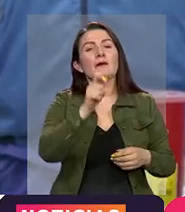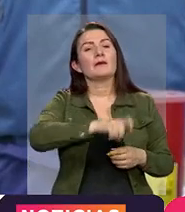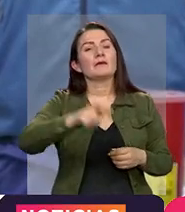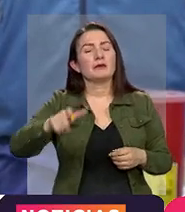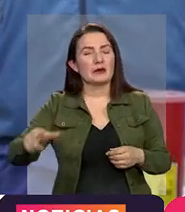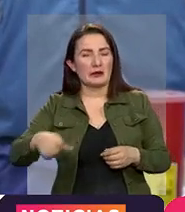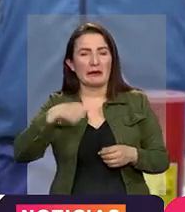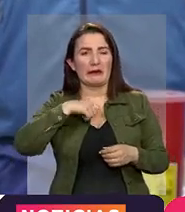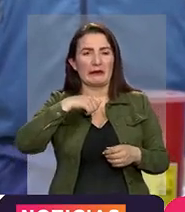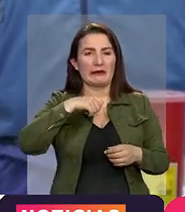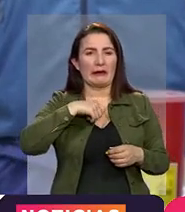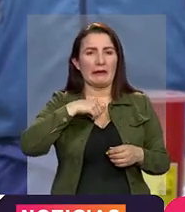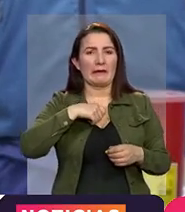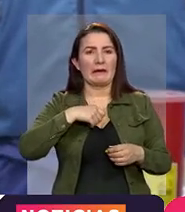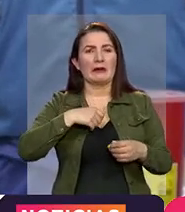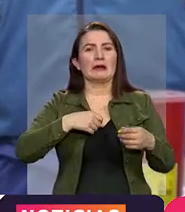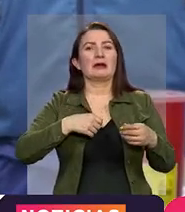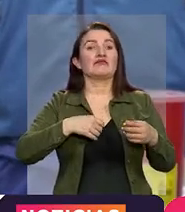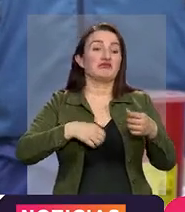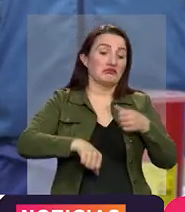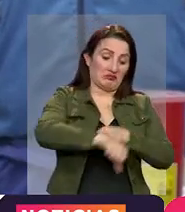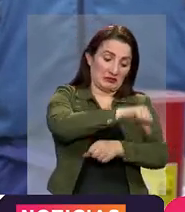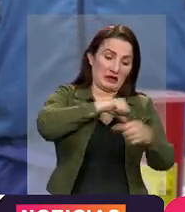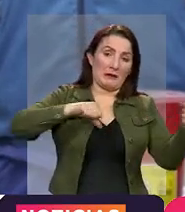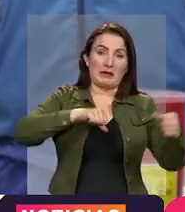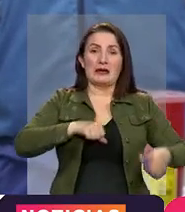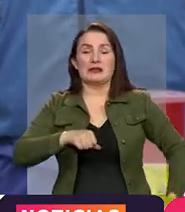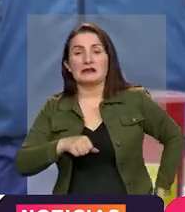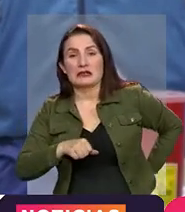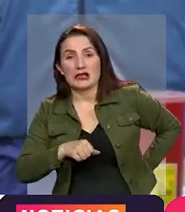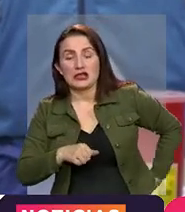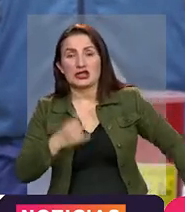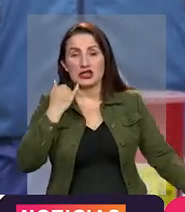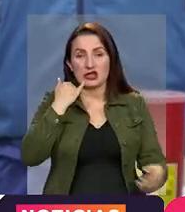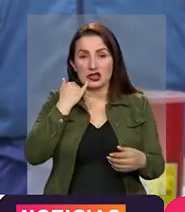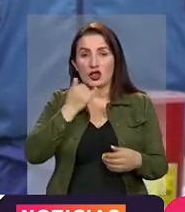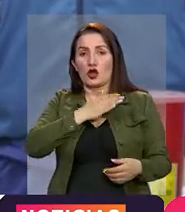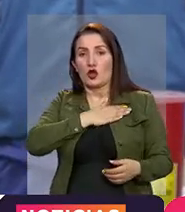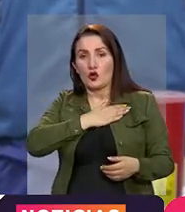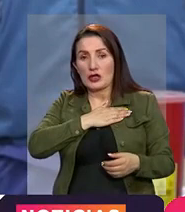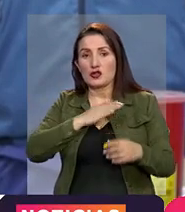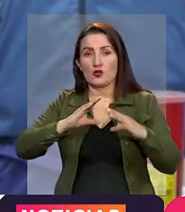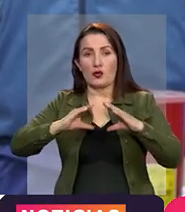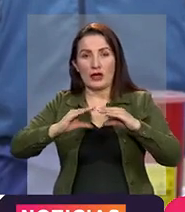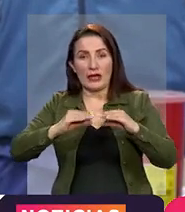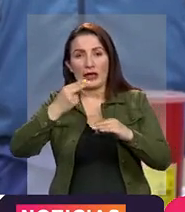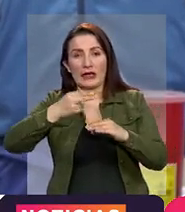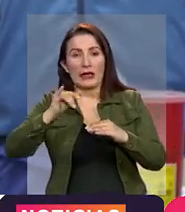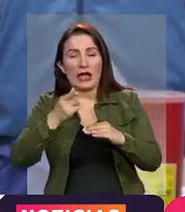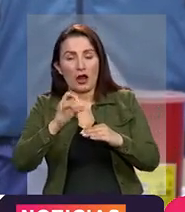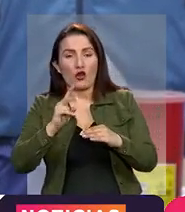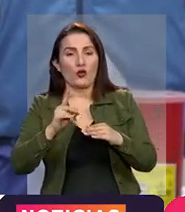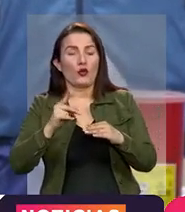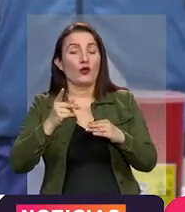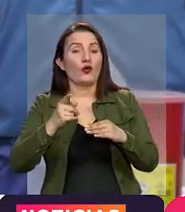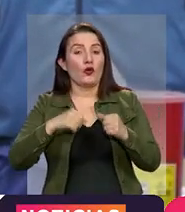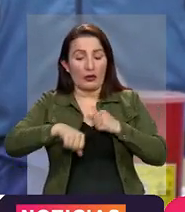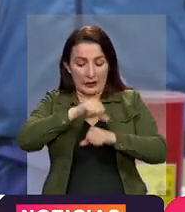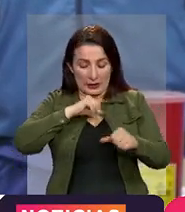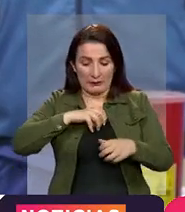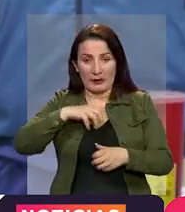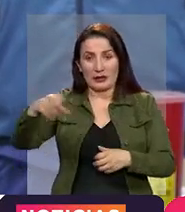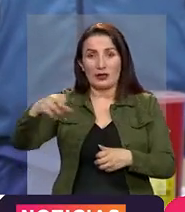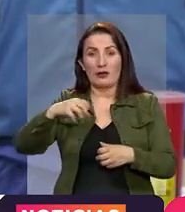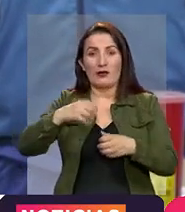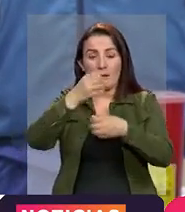que han tenido trasplante renal, trasplante de corazón, trasplante de hígado o bien trasplante de médula